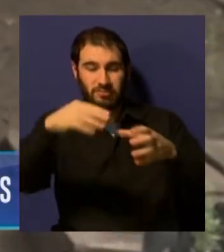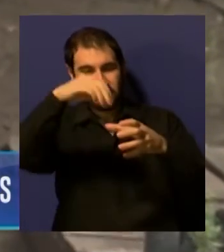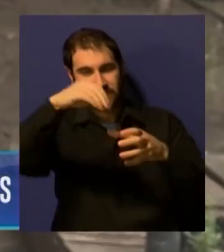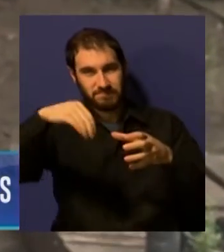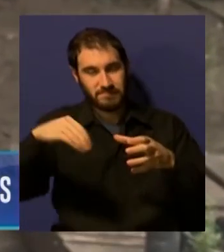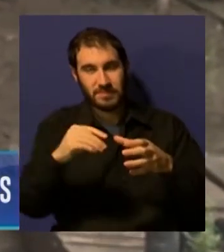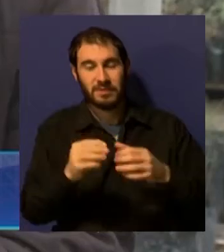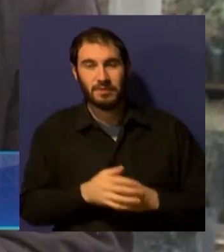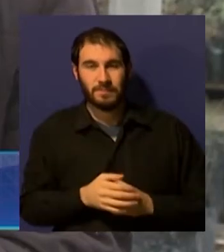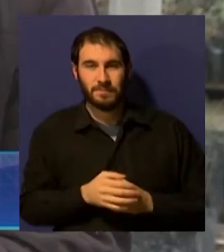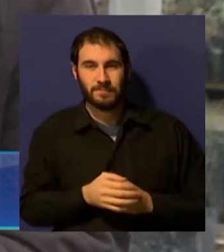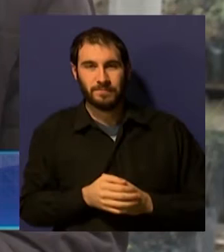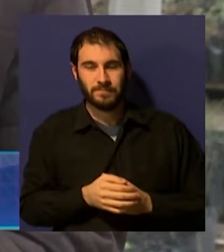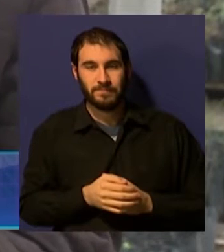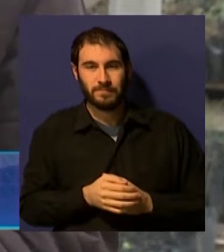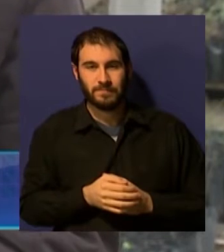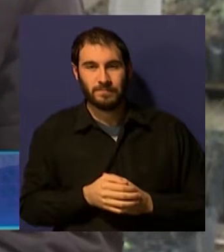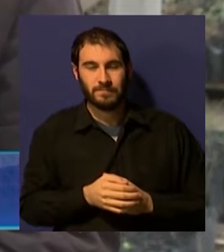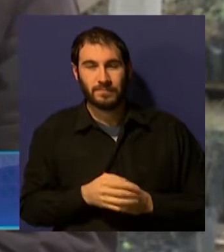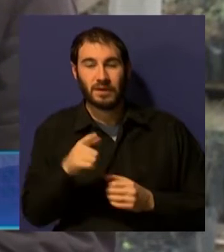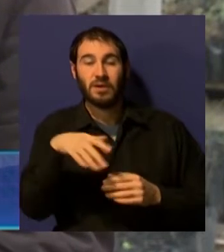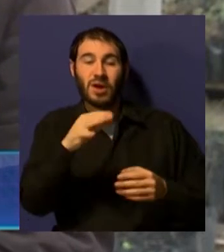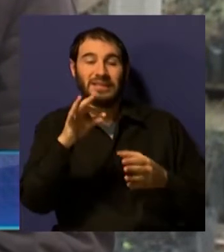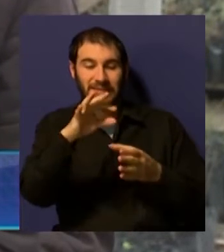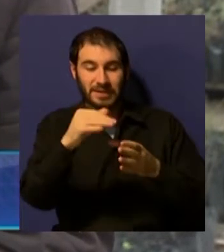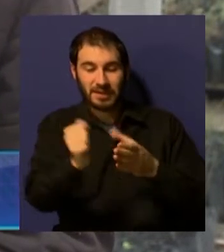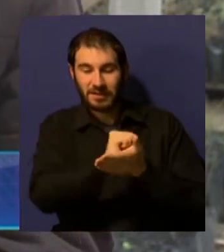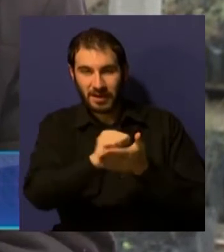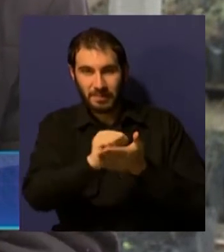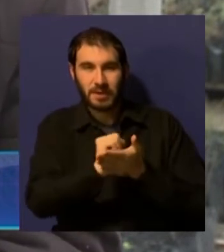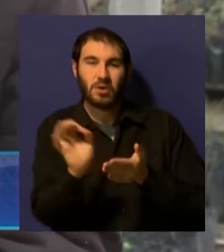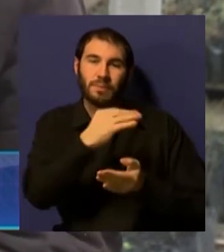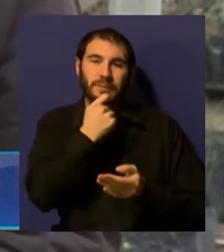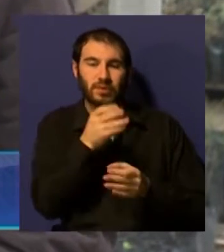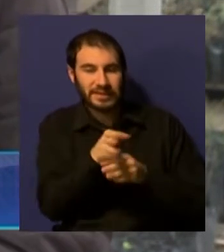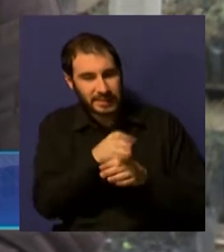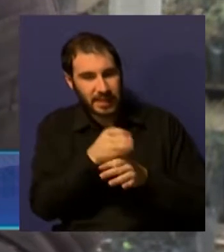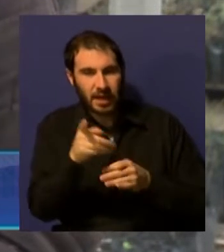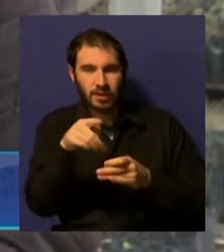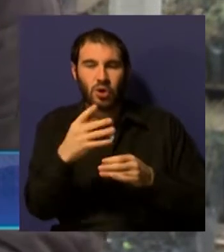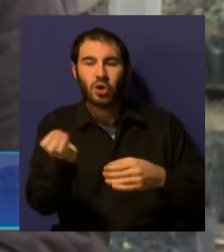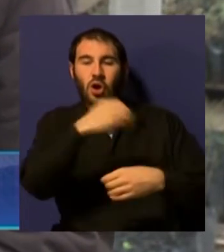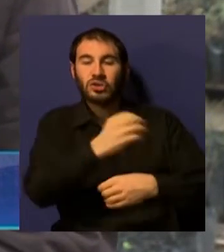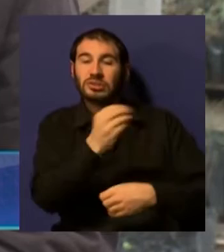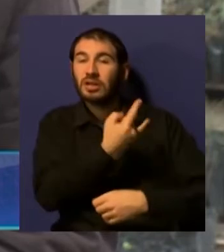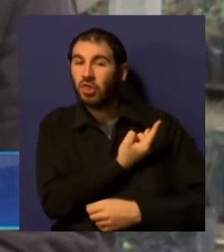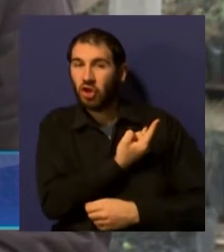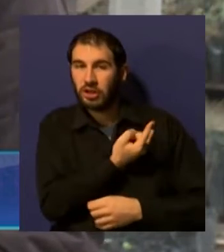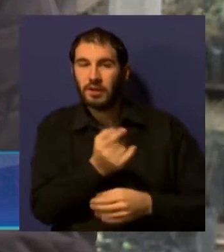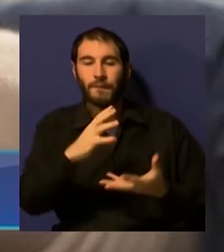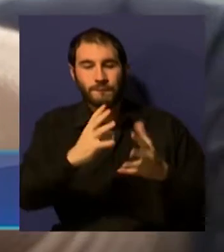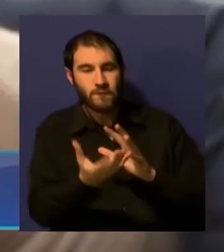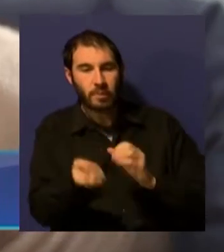si no les enseñamos a limpiar una semilla o les explicamos a dónde tenemos que ir a cosechar, de qué